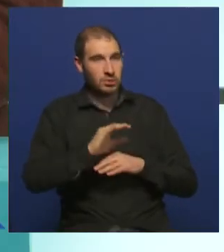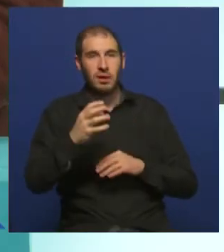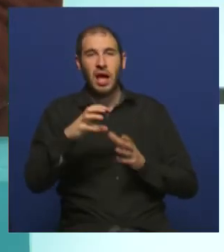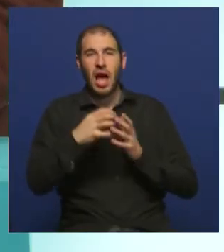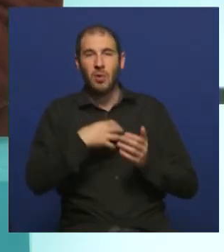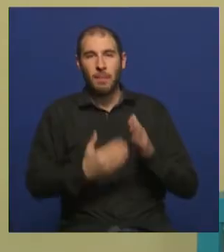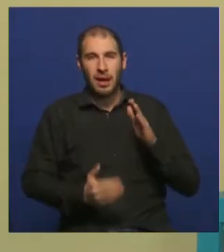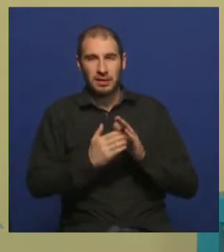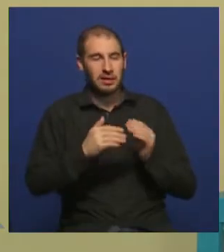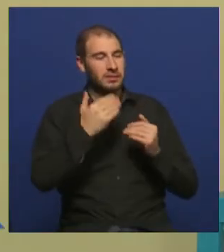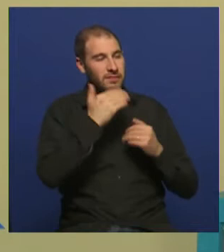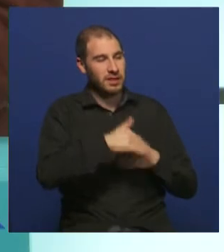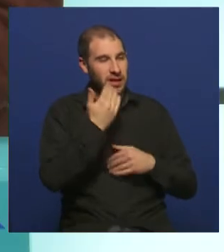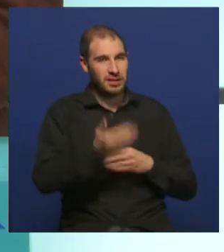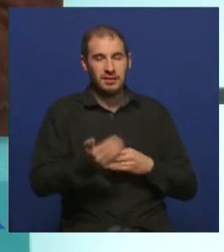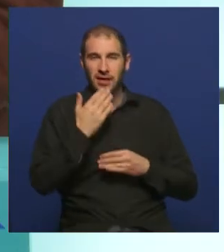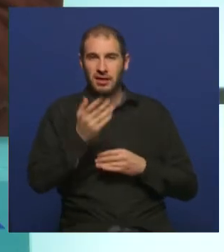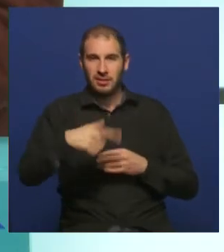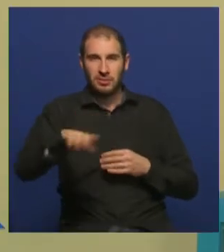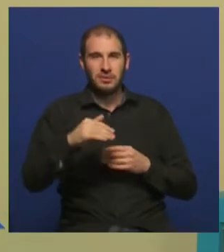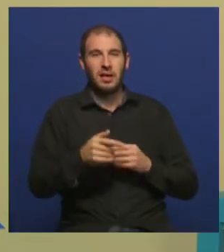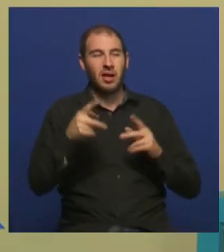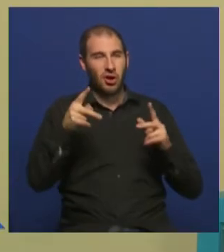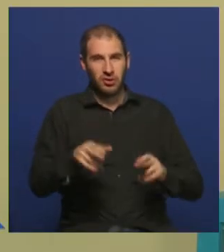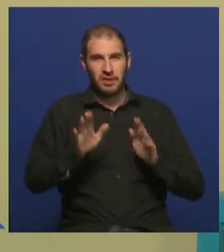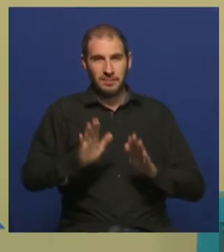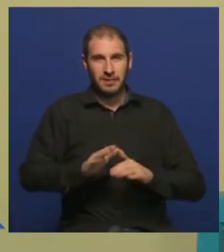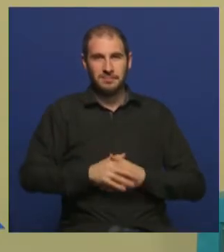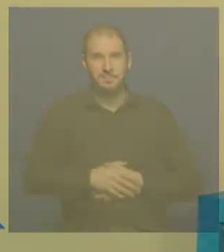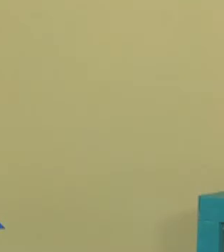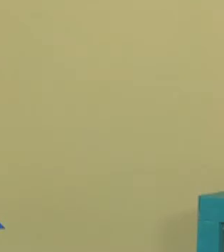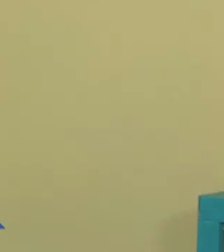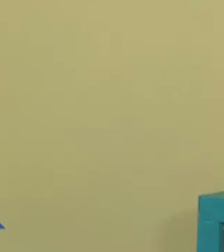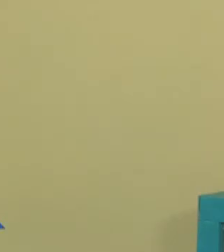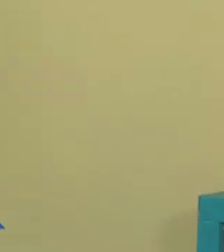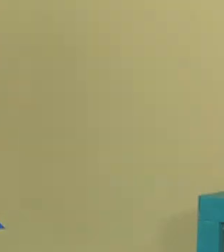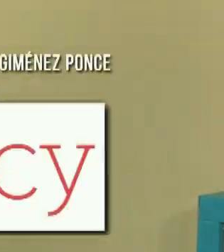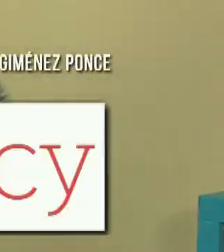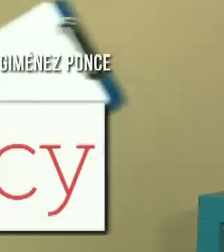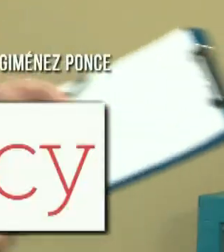Magna. Aula Magna. Gracias por venir. No, gracias a vos. Por favor. Hacemos pausa y ya venimos.